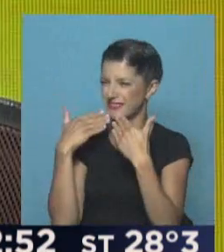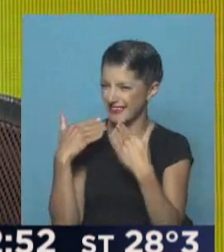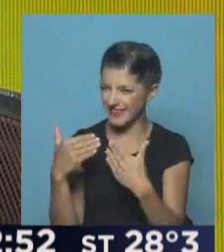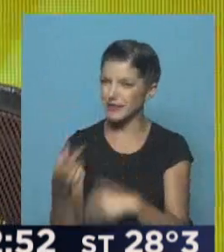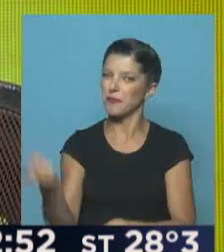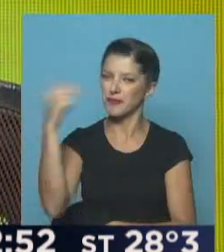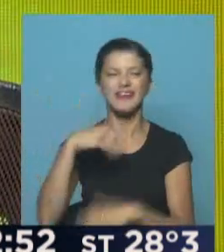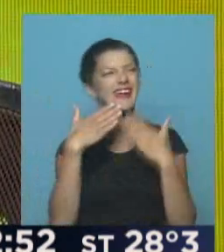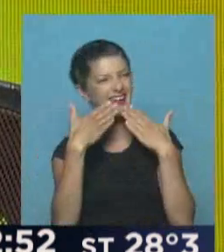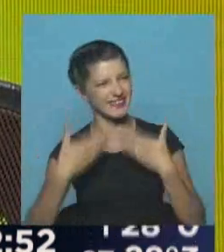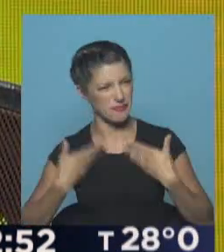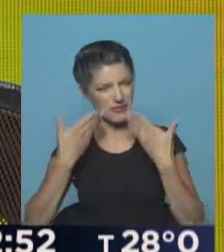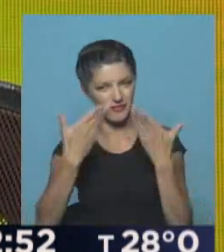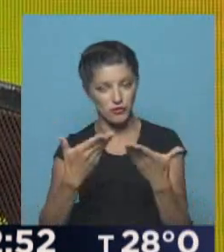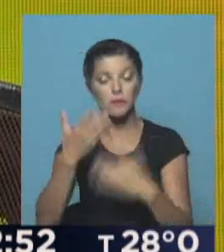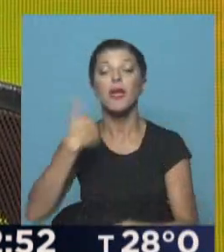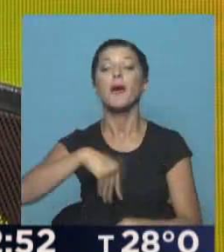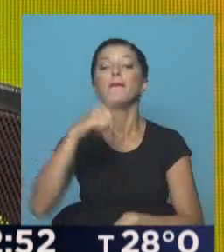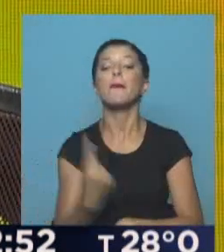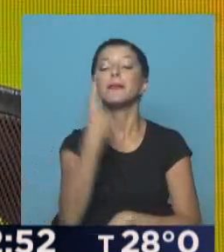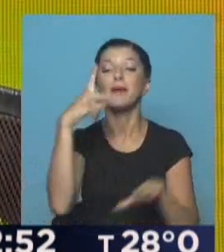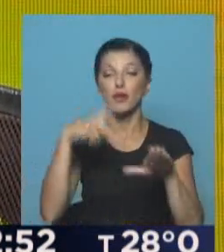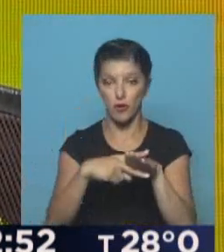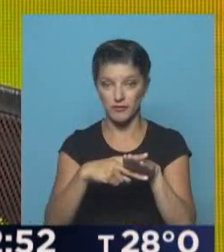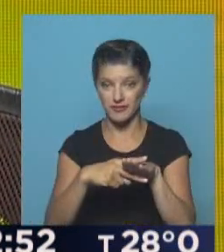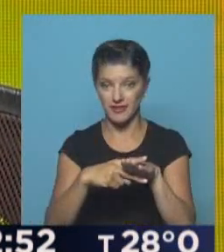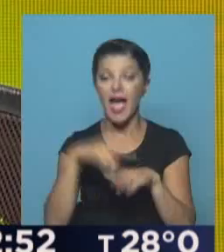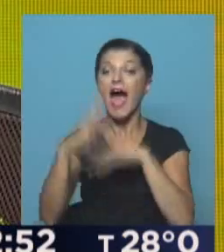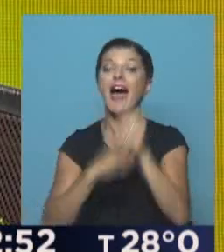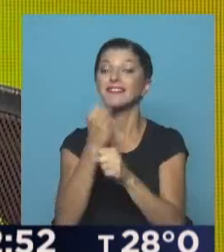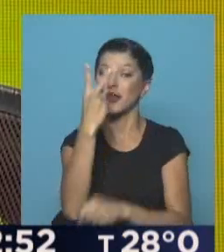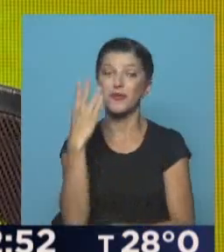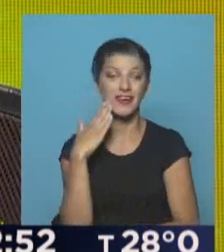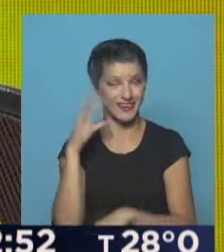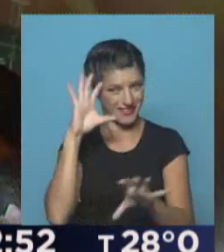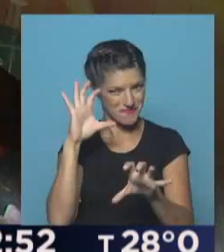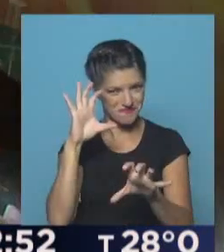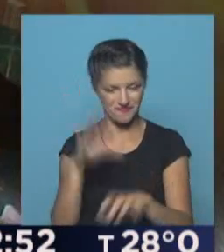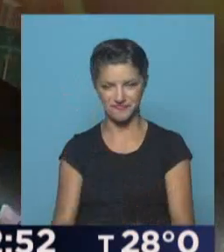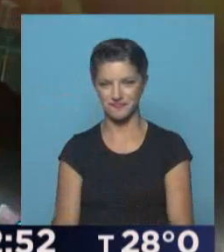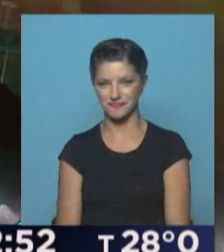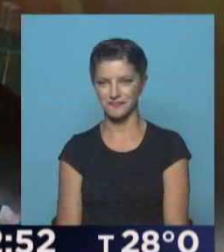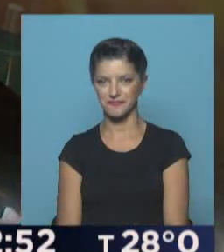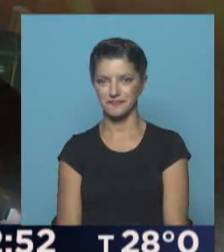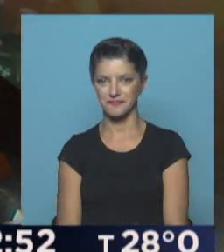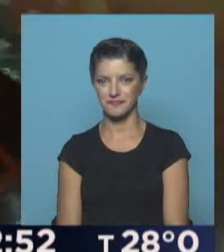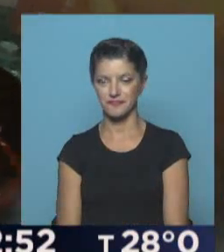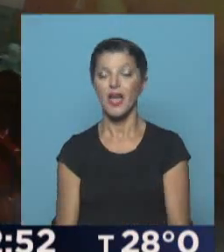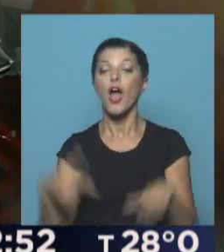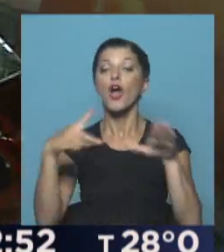por estar con nosotros. Nos estamos yendo a la primera pausa. Estamos hasta las 14. Acuérdese.